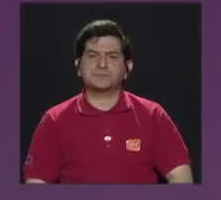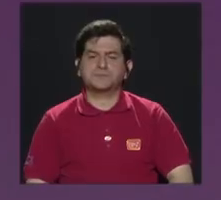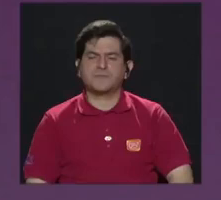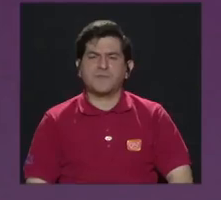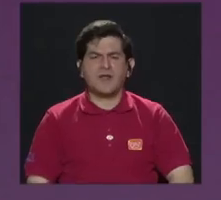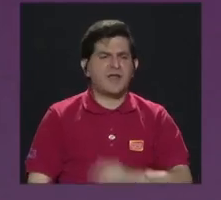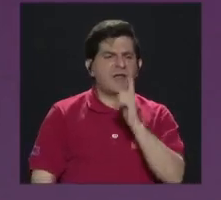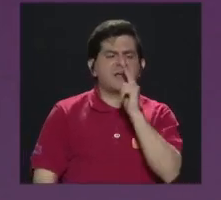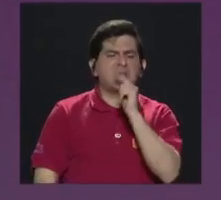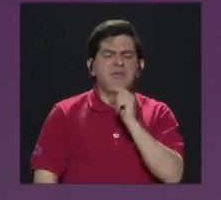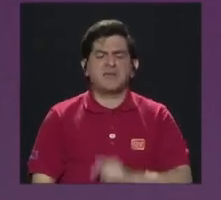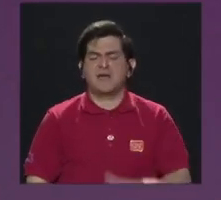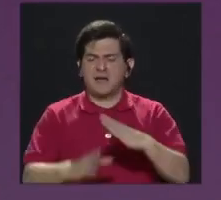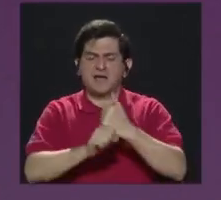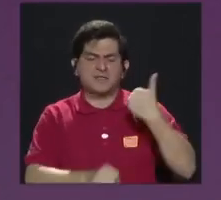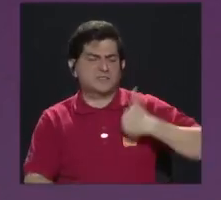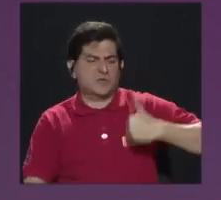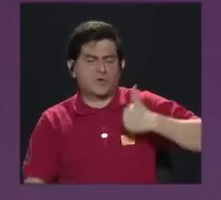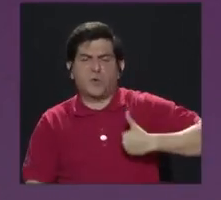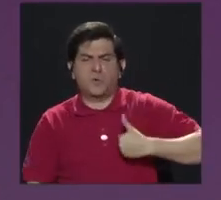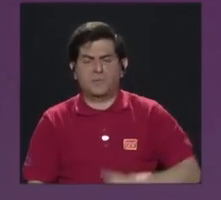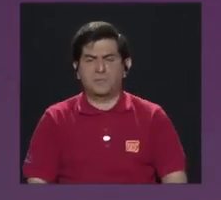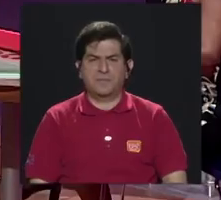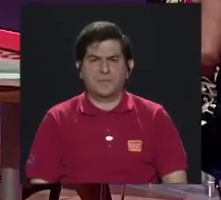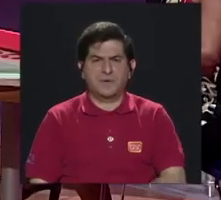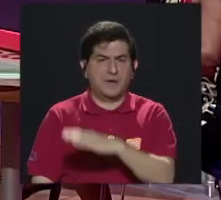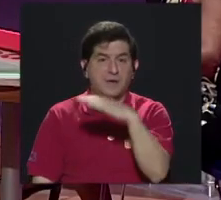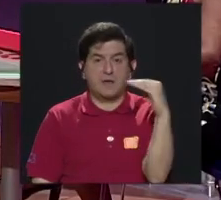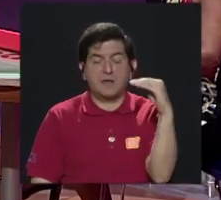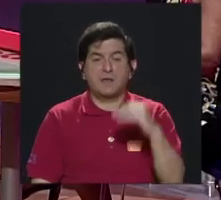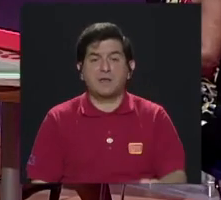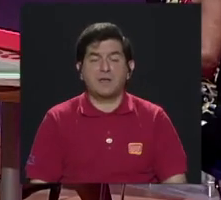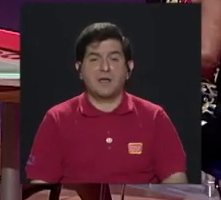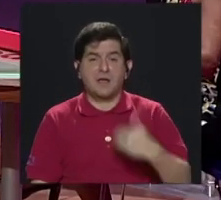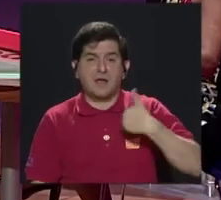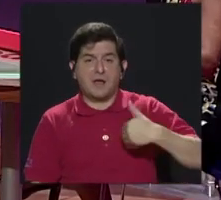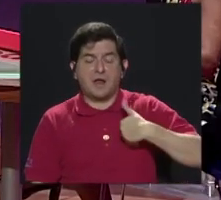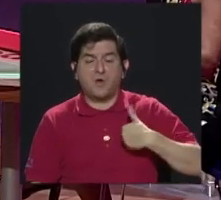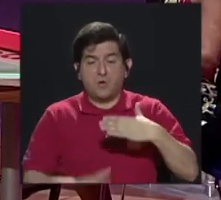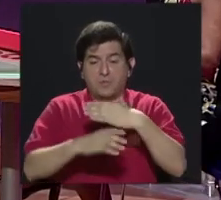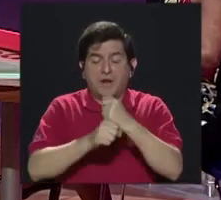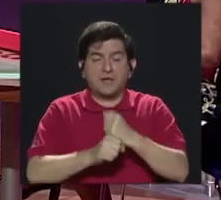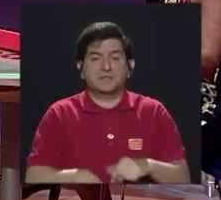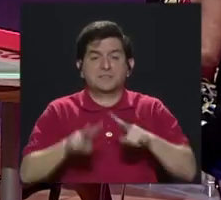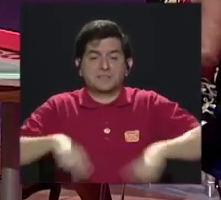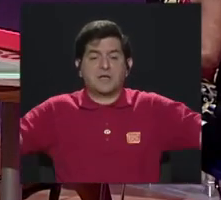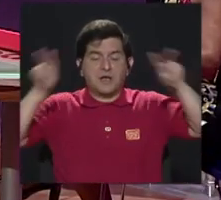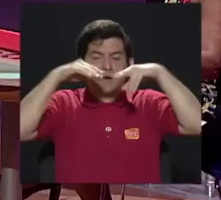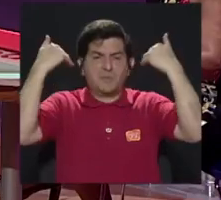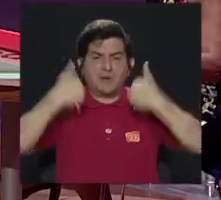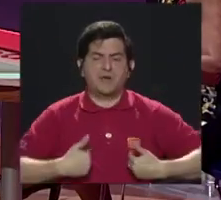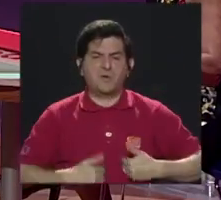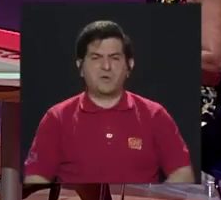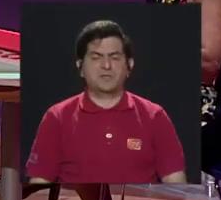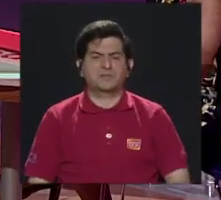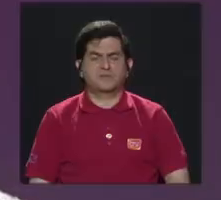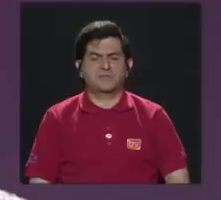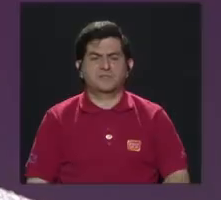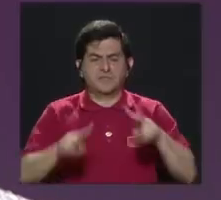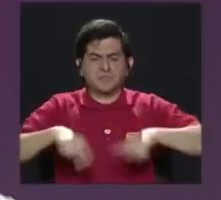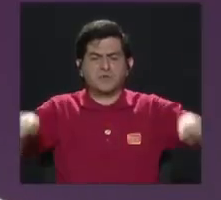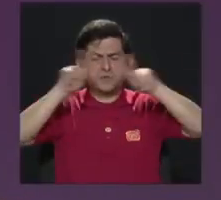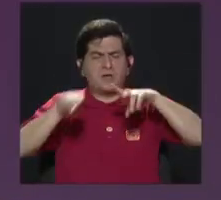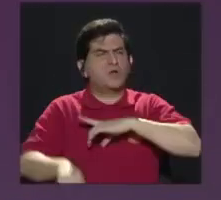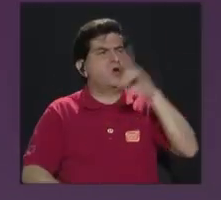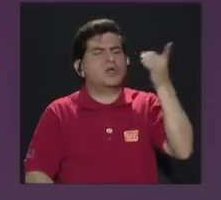¿quién fue el que creó al hombre? Y el hombre fue el hombre creó los valores humanos. Entonces, ¿dónde quedan los valores divinos?